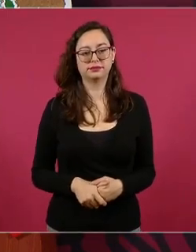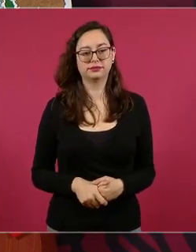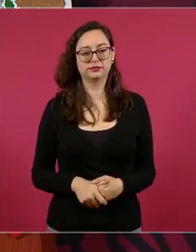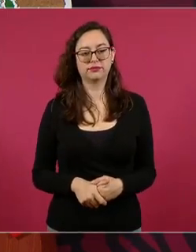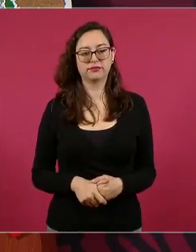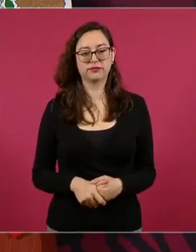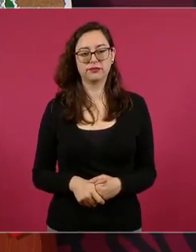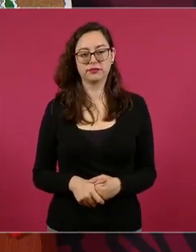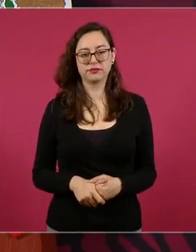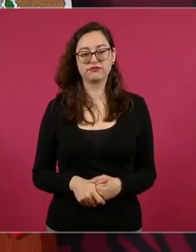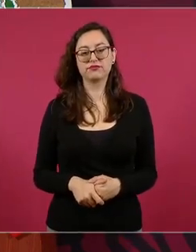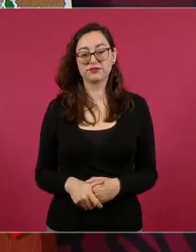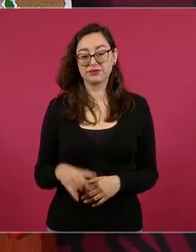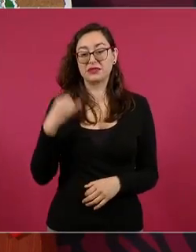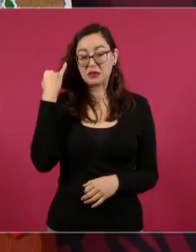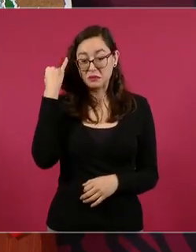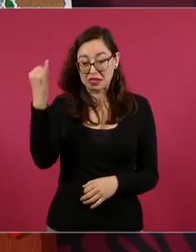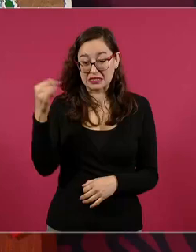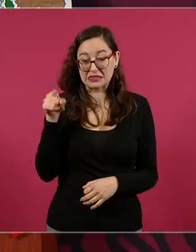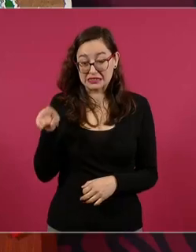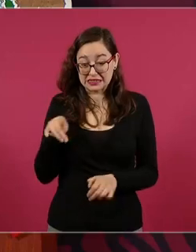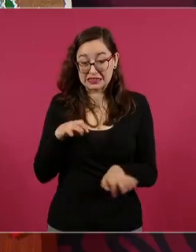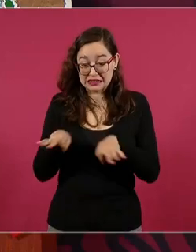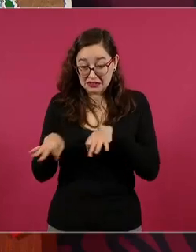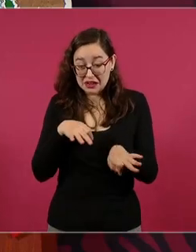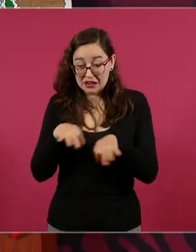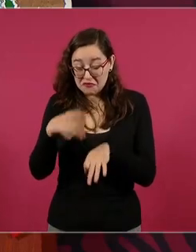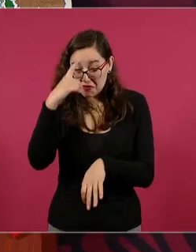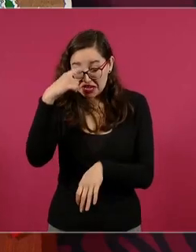Imagínense soldar todo eso.